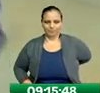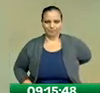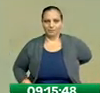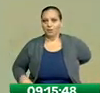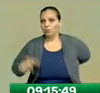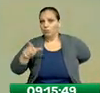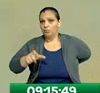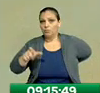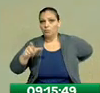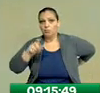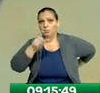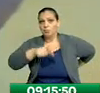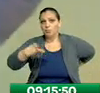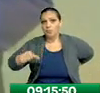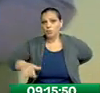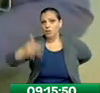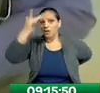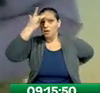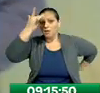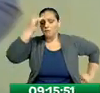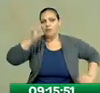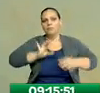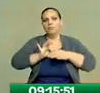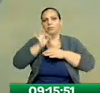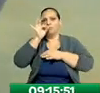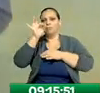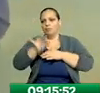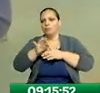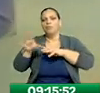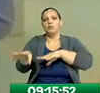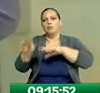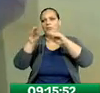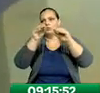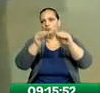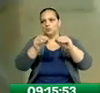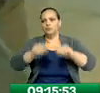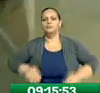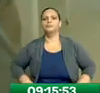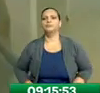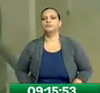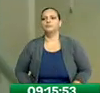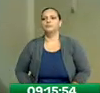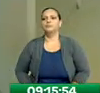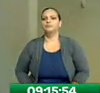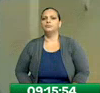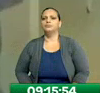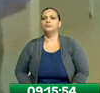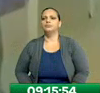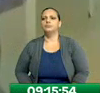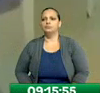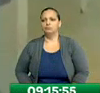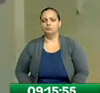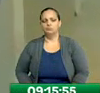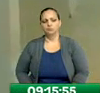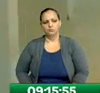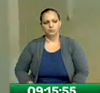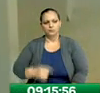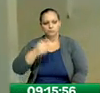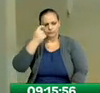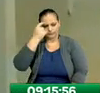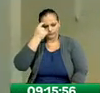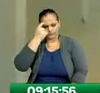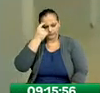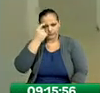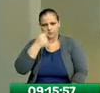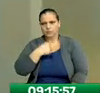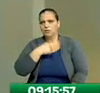Esperemos que con esta situación no sea posible, ¿no?, que la gente venga a buscar una atención, sino que usted tome la propia responsabilidad y